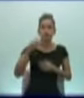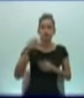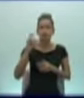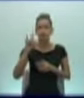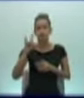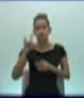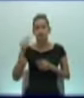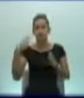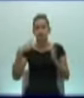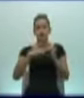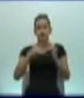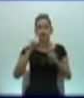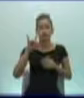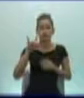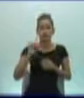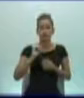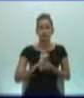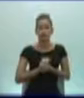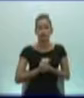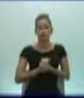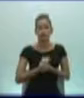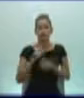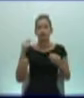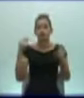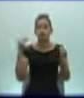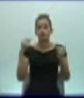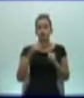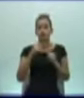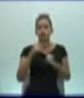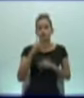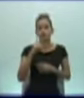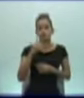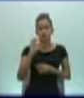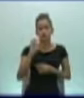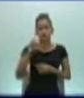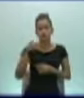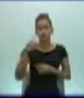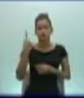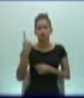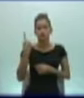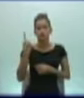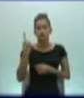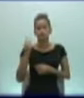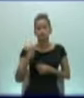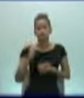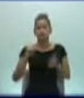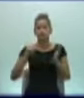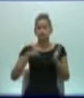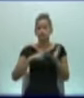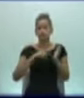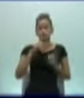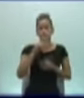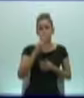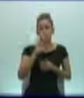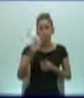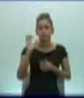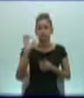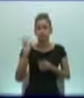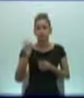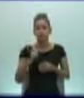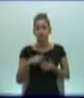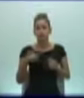entre 9, que esto es igual a 0,1, lo multiplicamos por 100